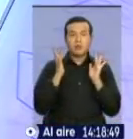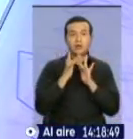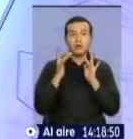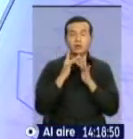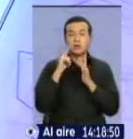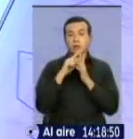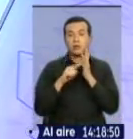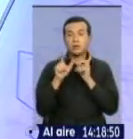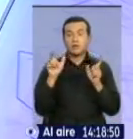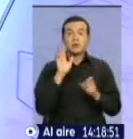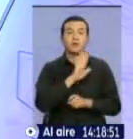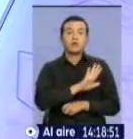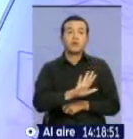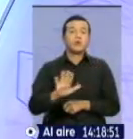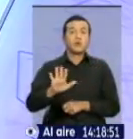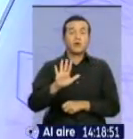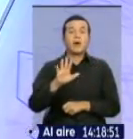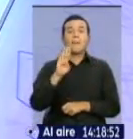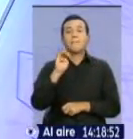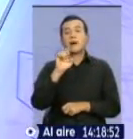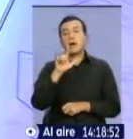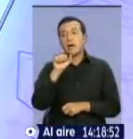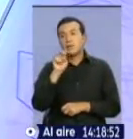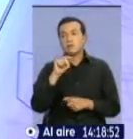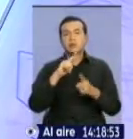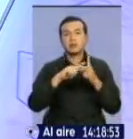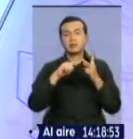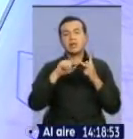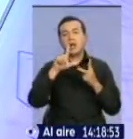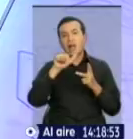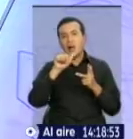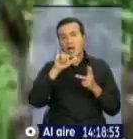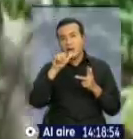varios pobladores de los cantones Balsas, Marcabelí y Las Lajas.